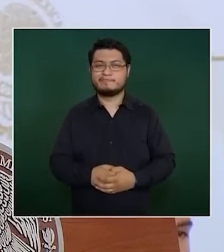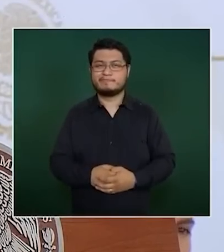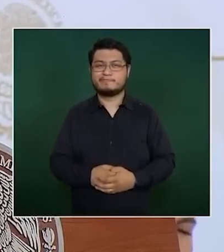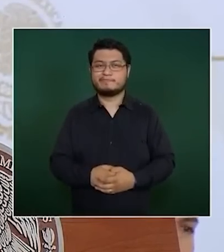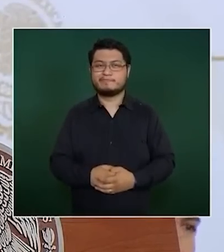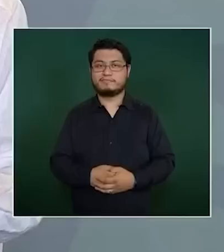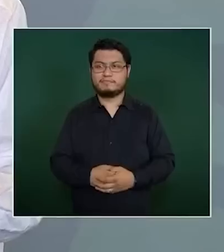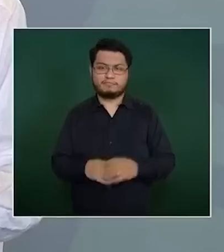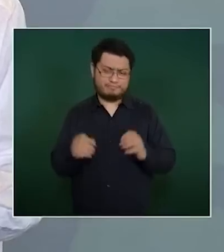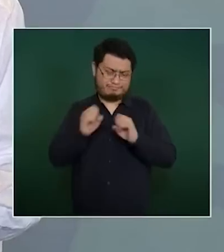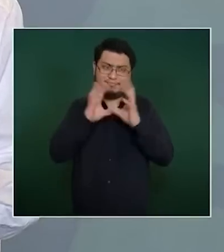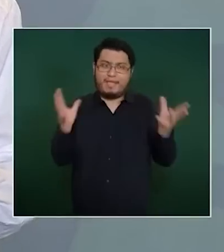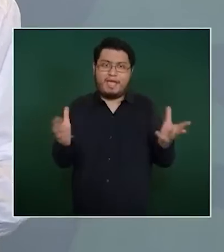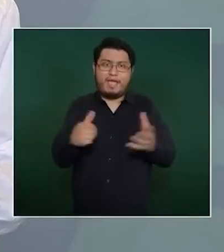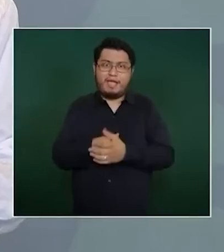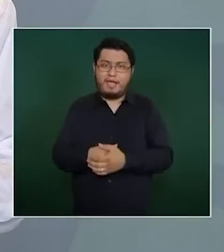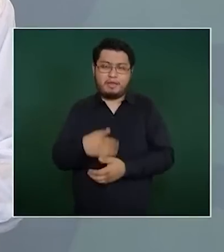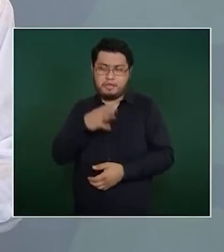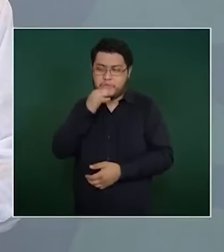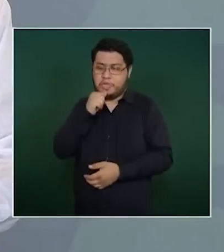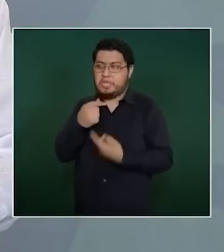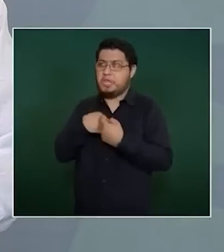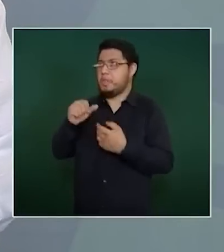Desde luego.